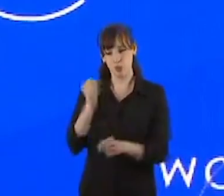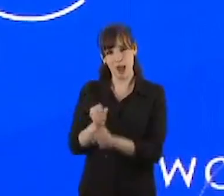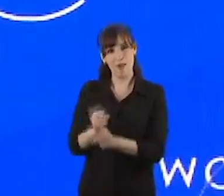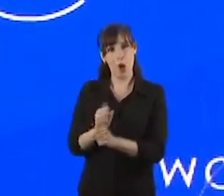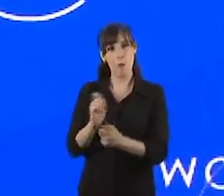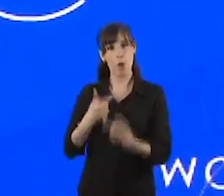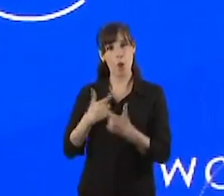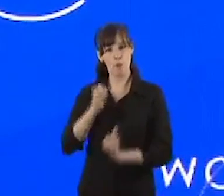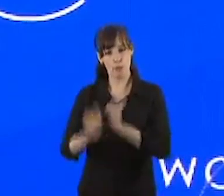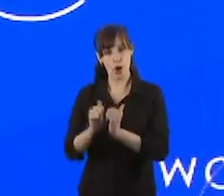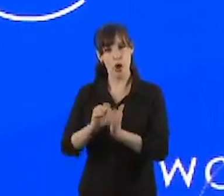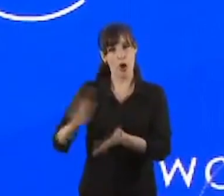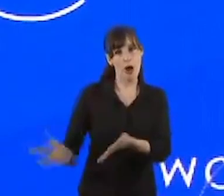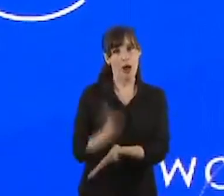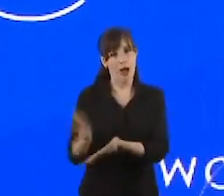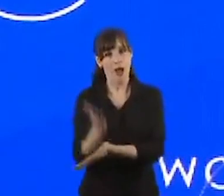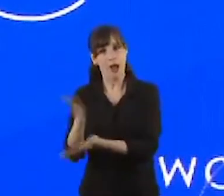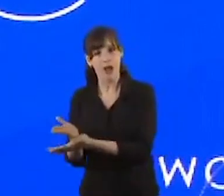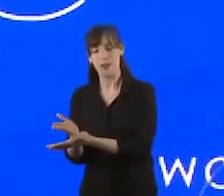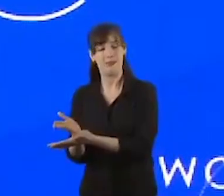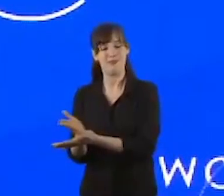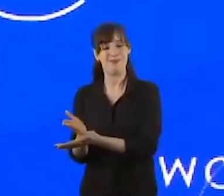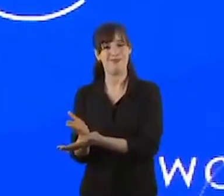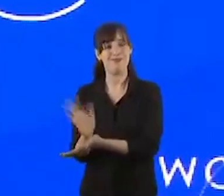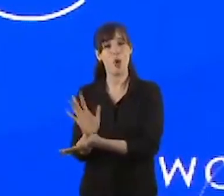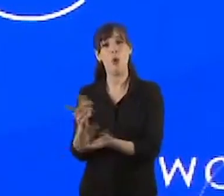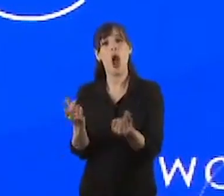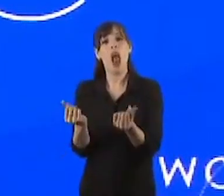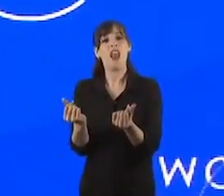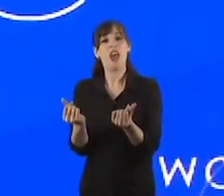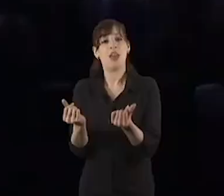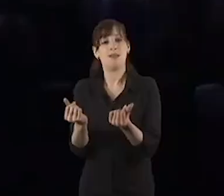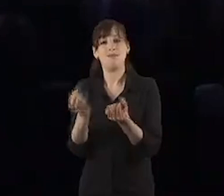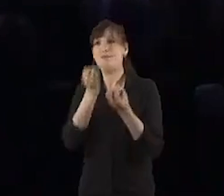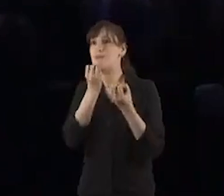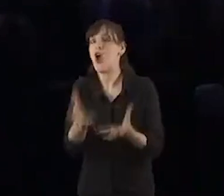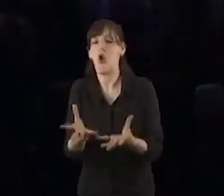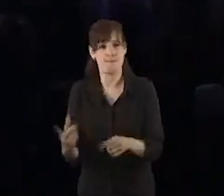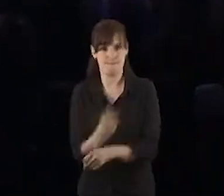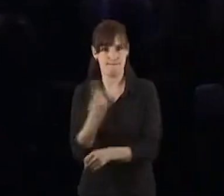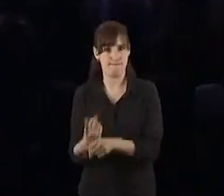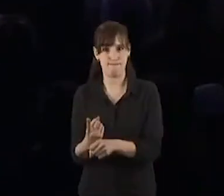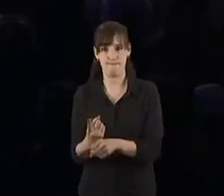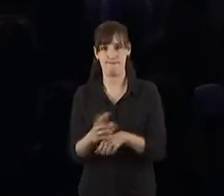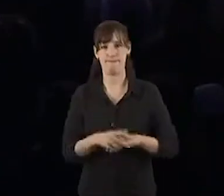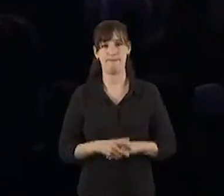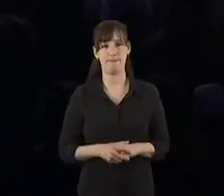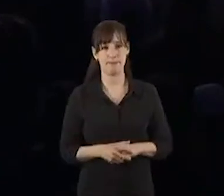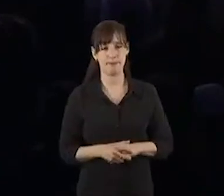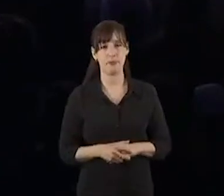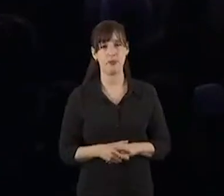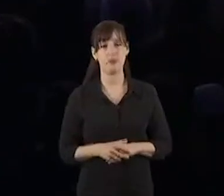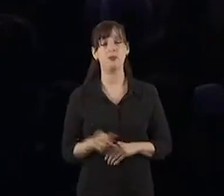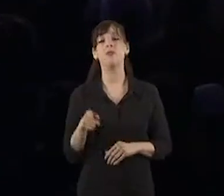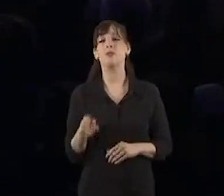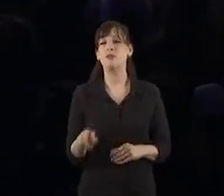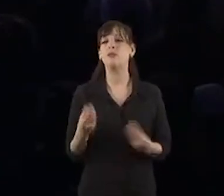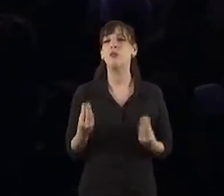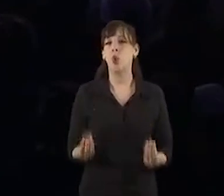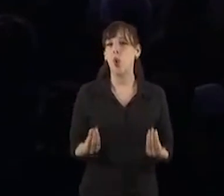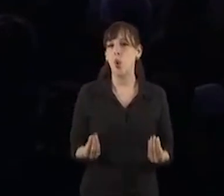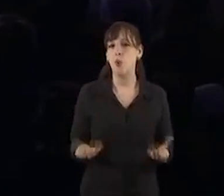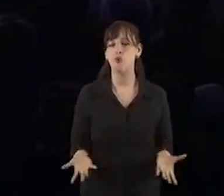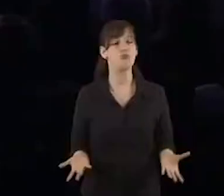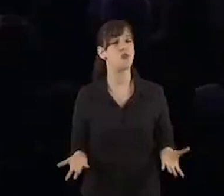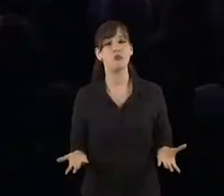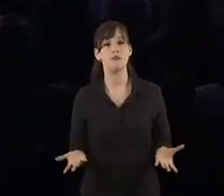imposibilita producir mejores bienes y ofrecer mejores servicios a un mejor precio. ¿Cómo puede ser entonces que desde la